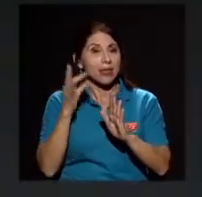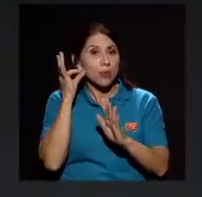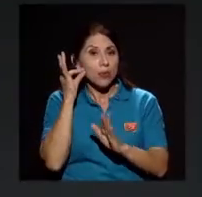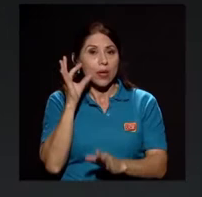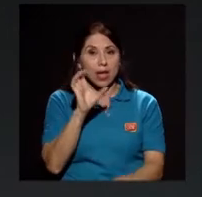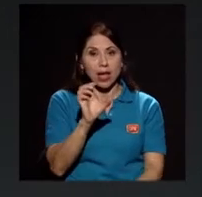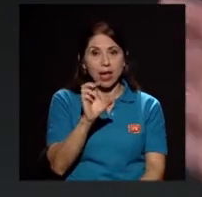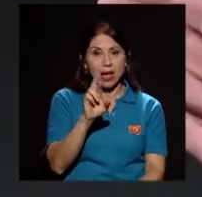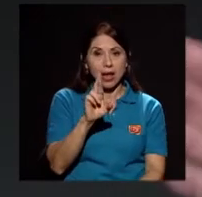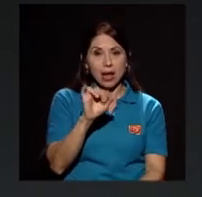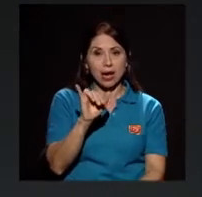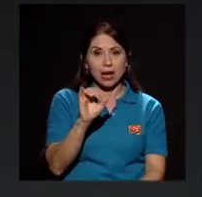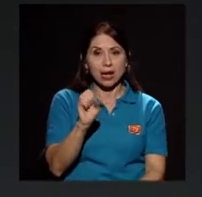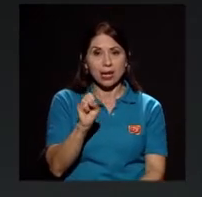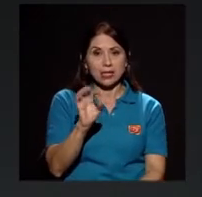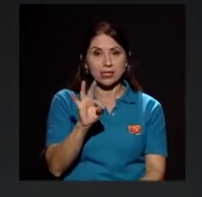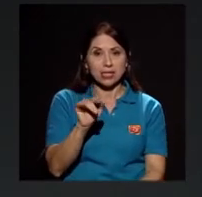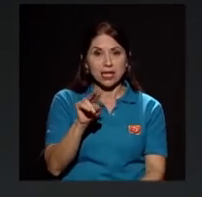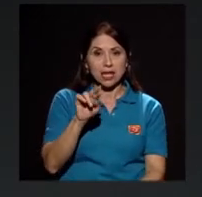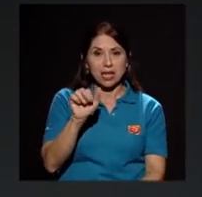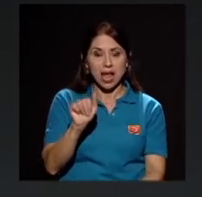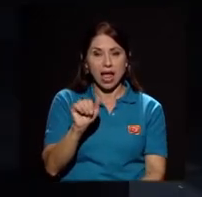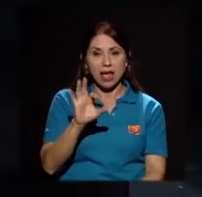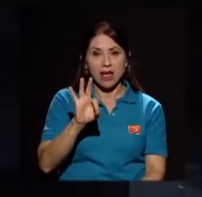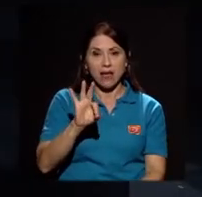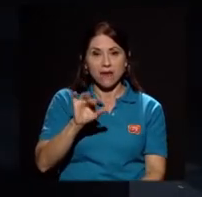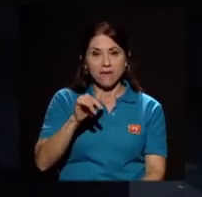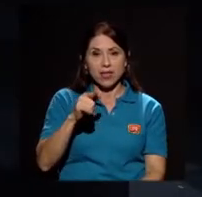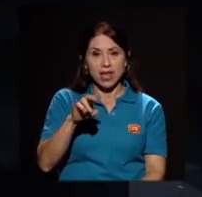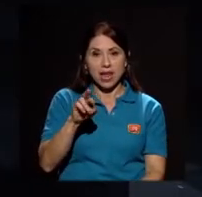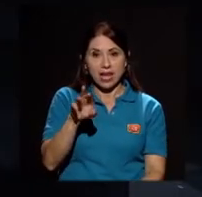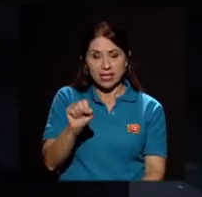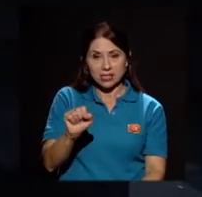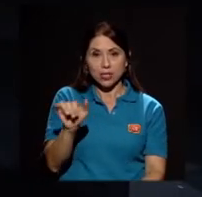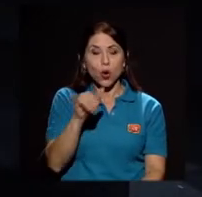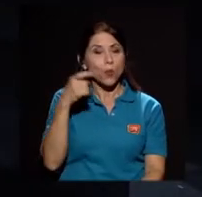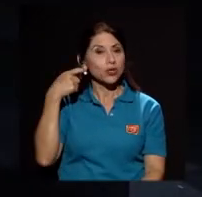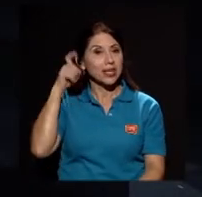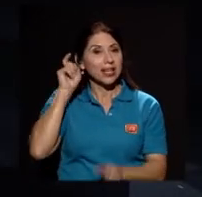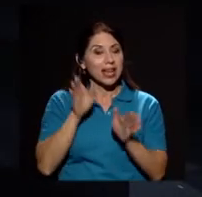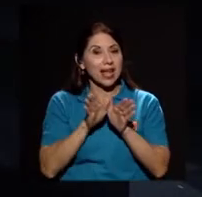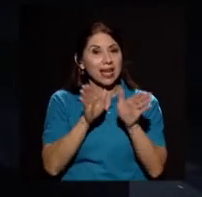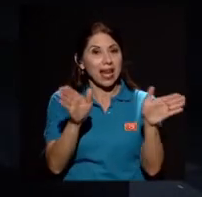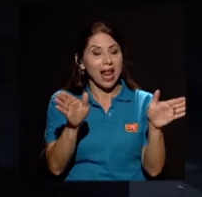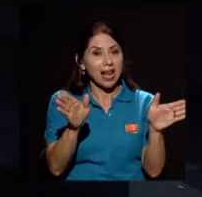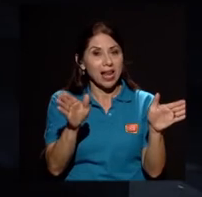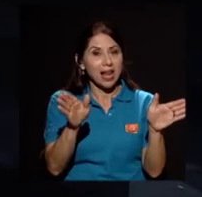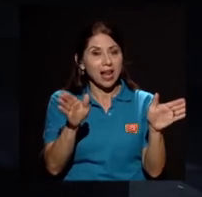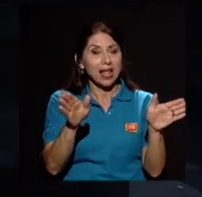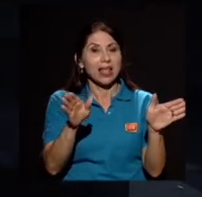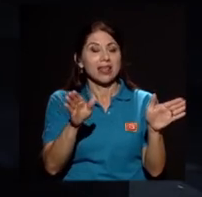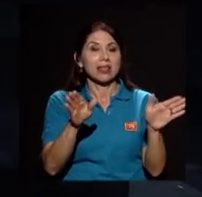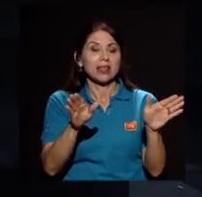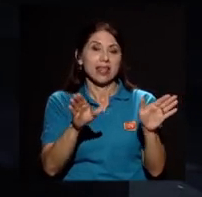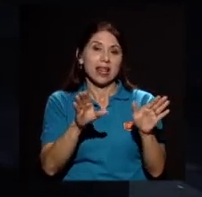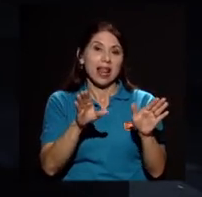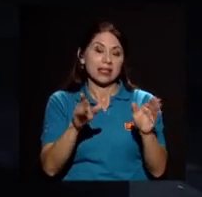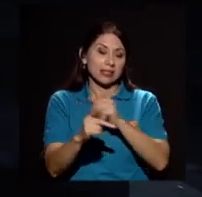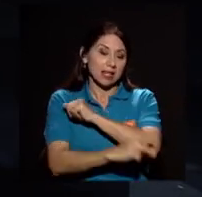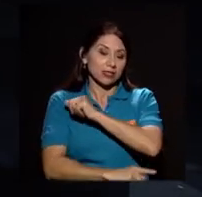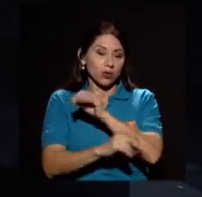como secretaria general del organismo de las naciones unidas con una conexión entre fe